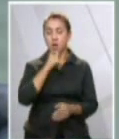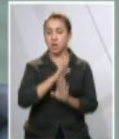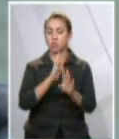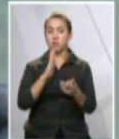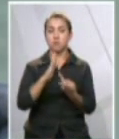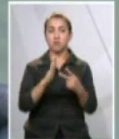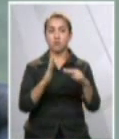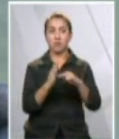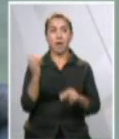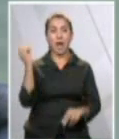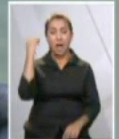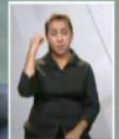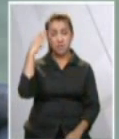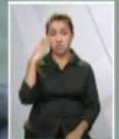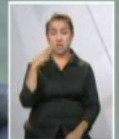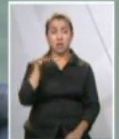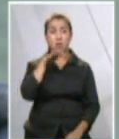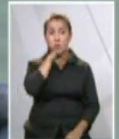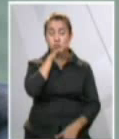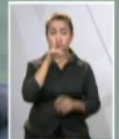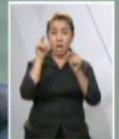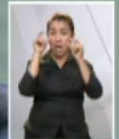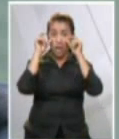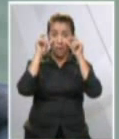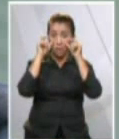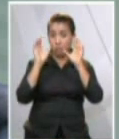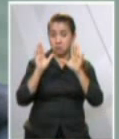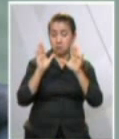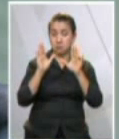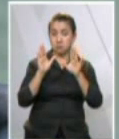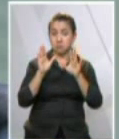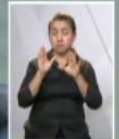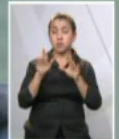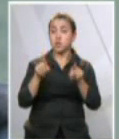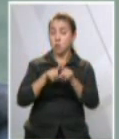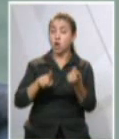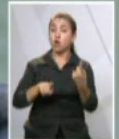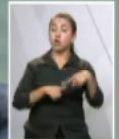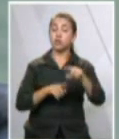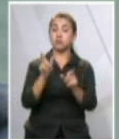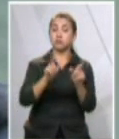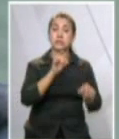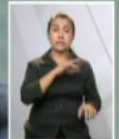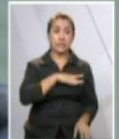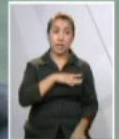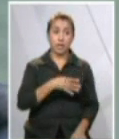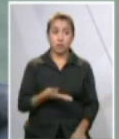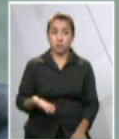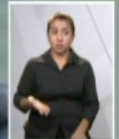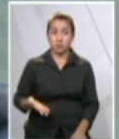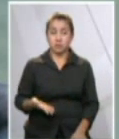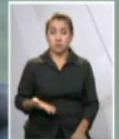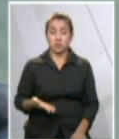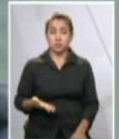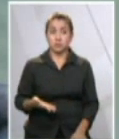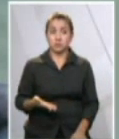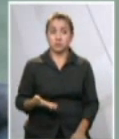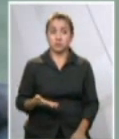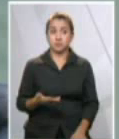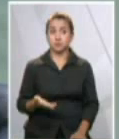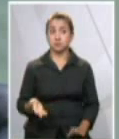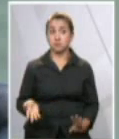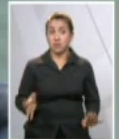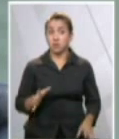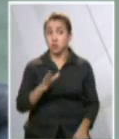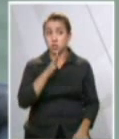de aprendizaje, uso lentes como la mitad de los chilenos. Sí, también me parece mal, pero es la misma cosa.